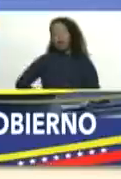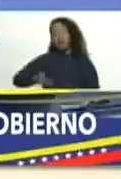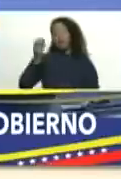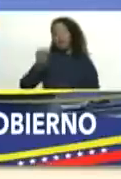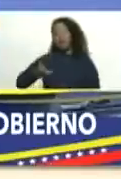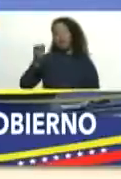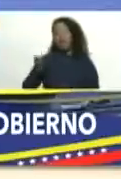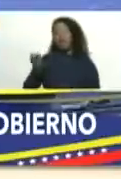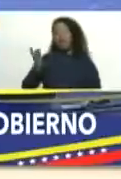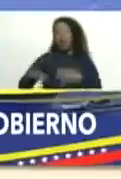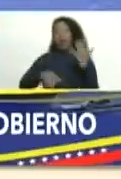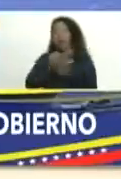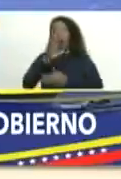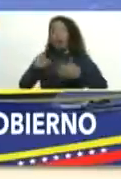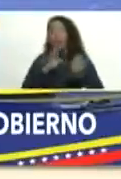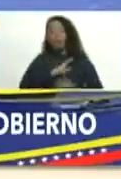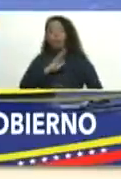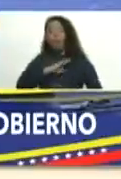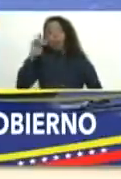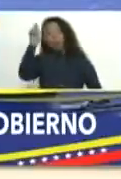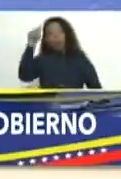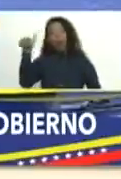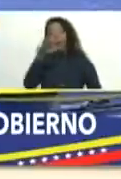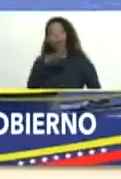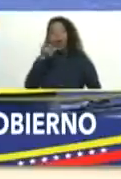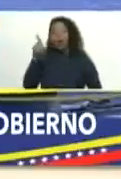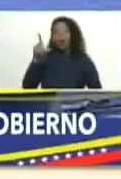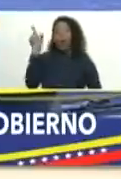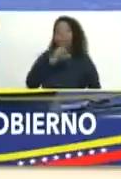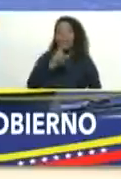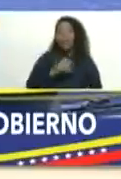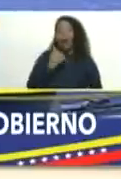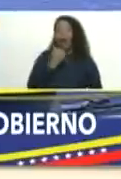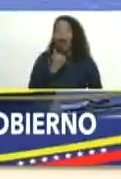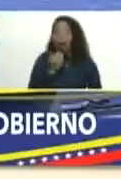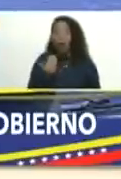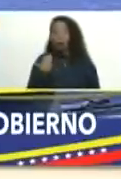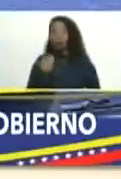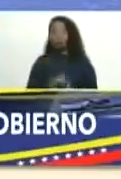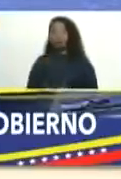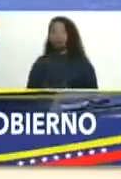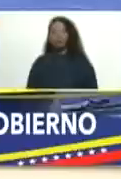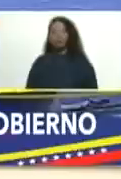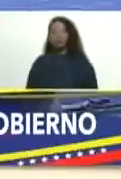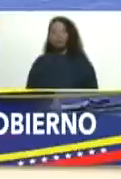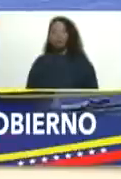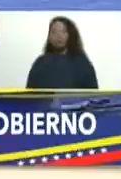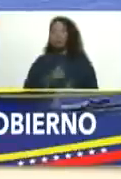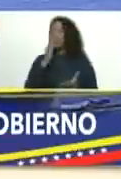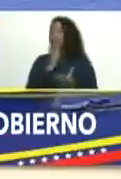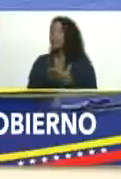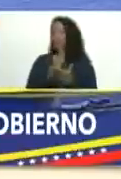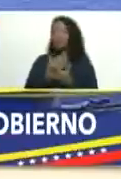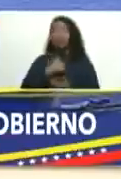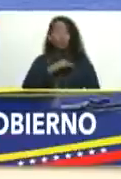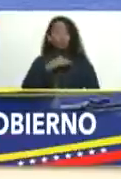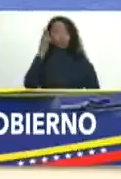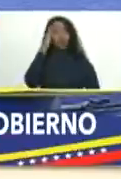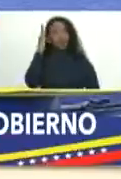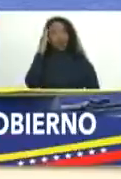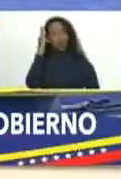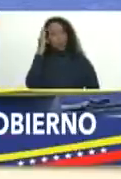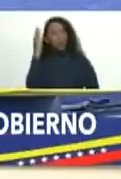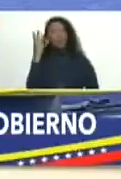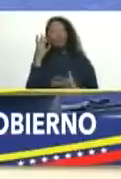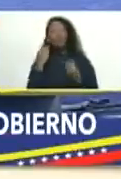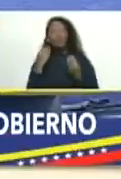de nuestro pueblo con sus necesidades, sus problemáticas, que siempre sabemos son